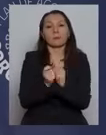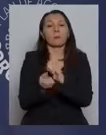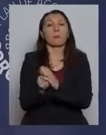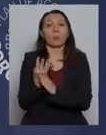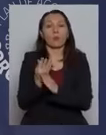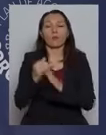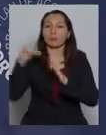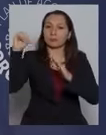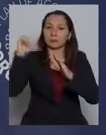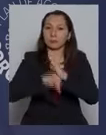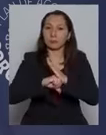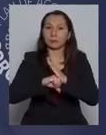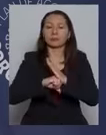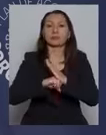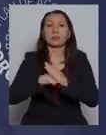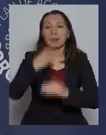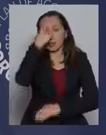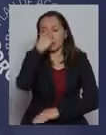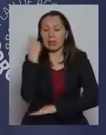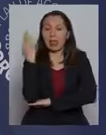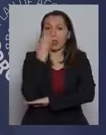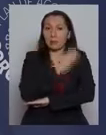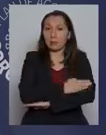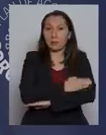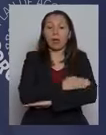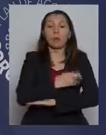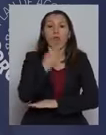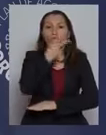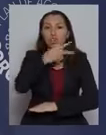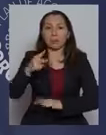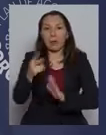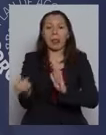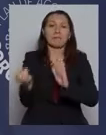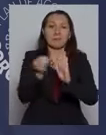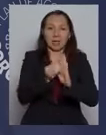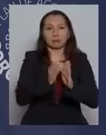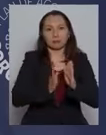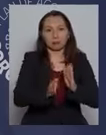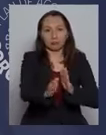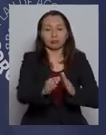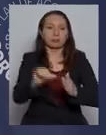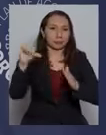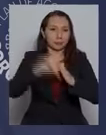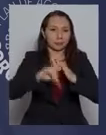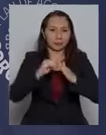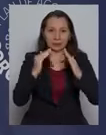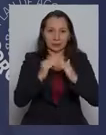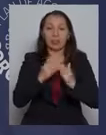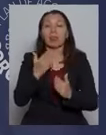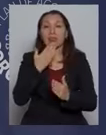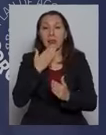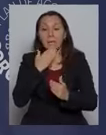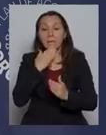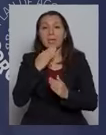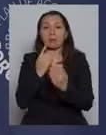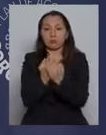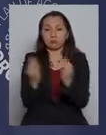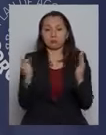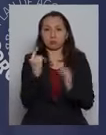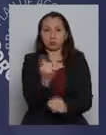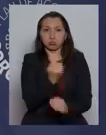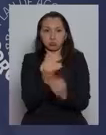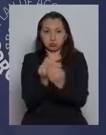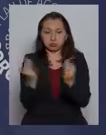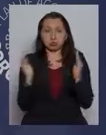renueva la cuarentena en la isla de Rapa Nui durante 2 semanas. También se renuevan las medidas de aislamiento que se